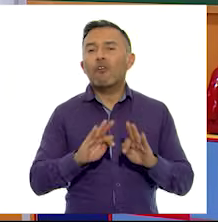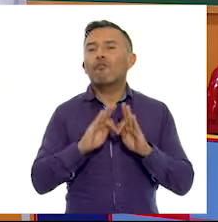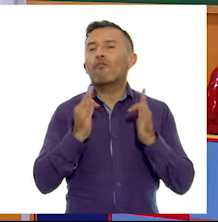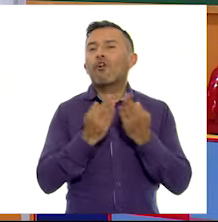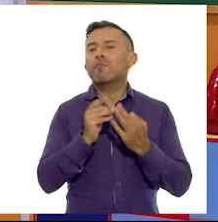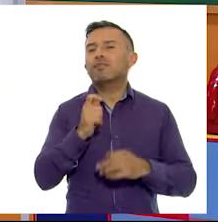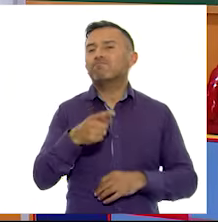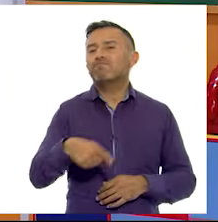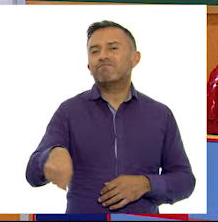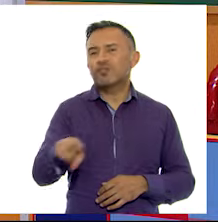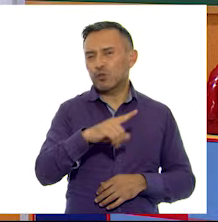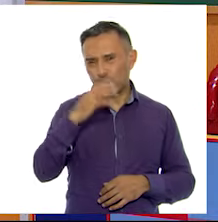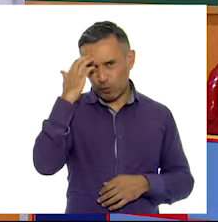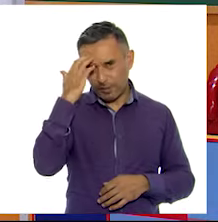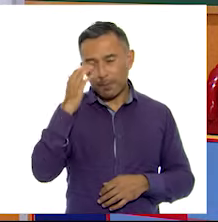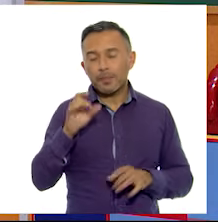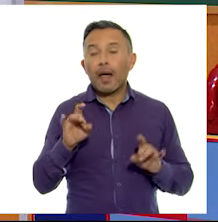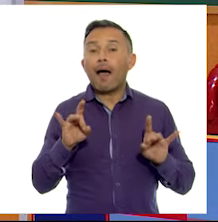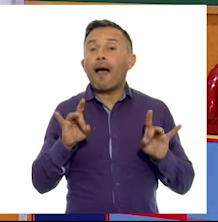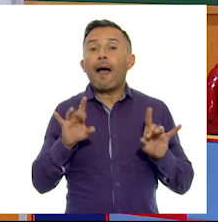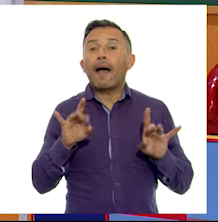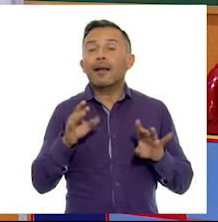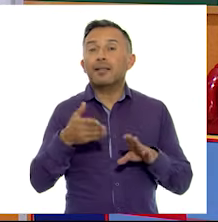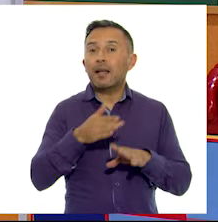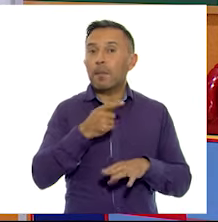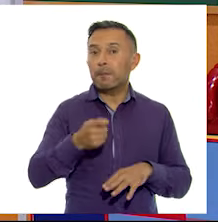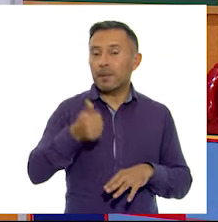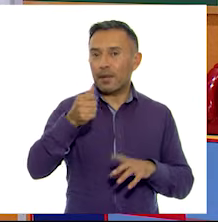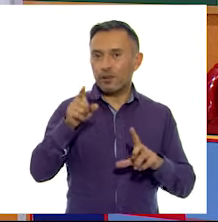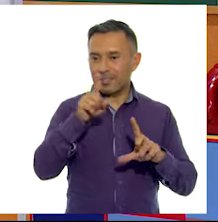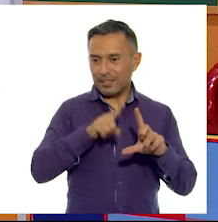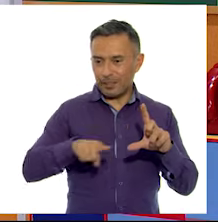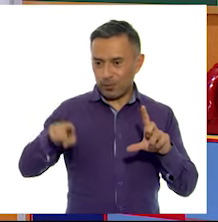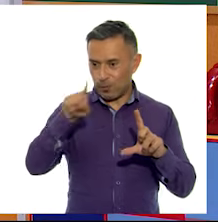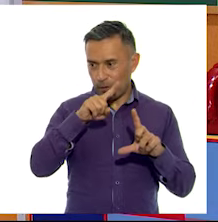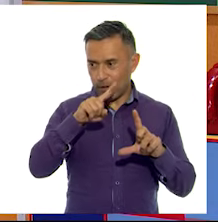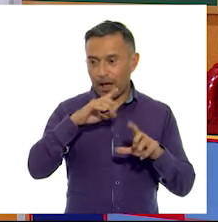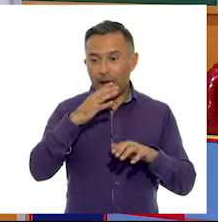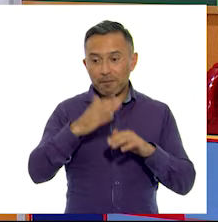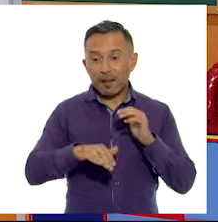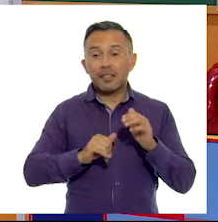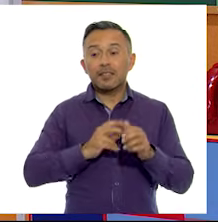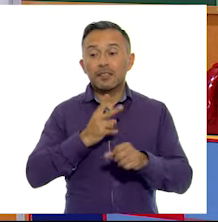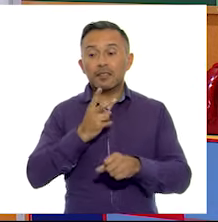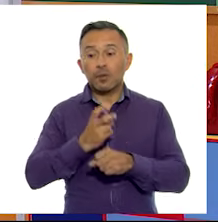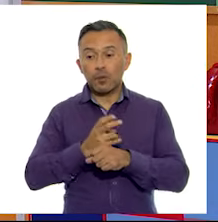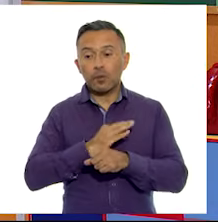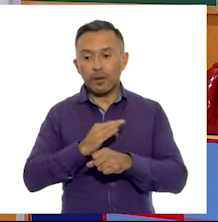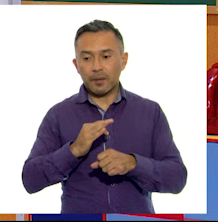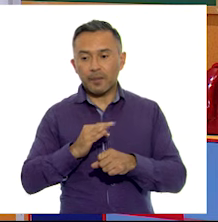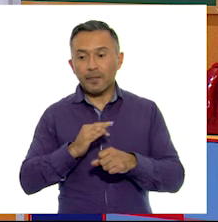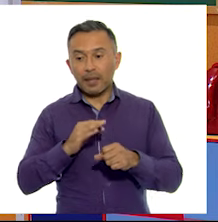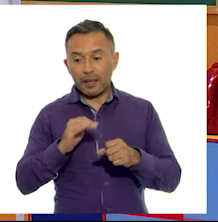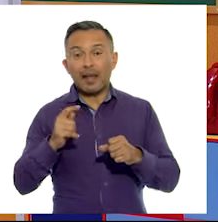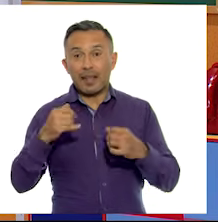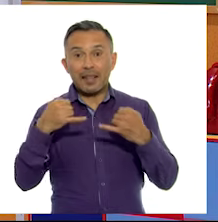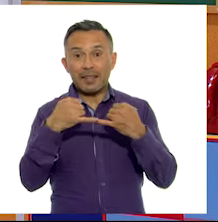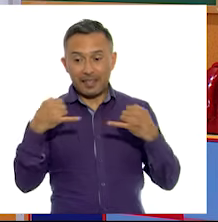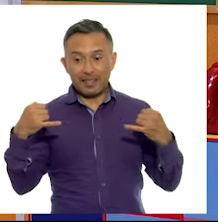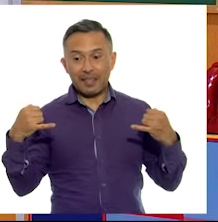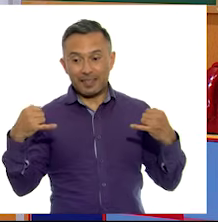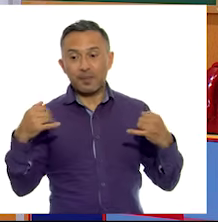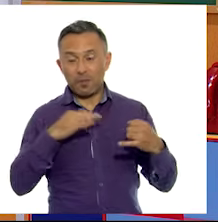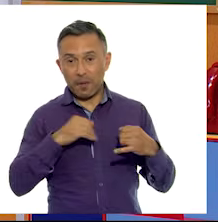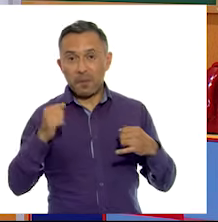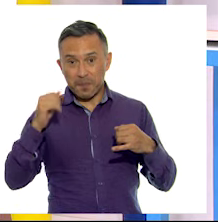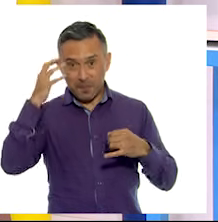conocemos... Ángeles empezó, por ejemplo, con un círculo. ¿Con un círculo? Y después hizo líneas alrededor, ¿viste? Como para hacer el pelo.